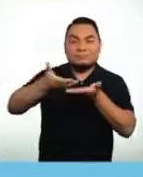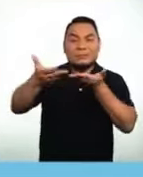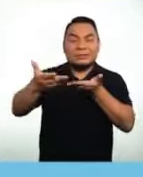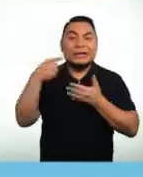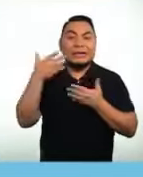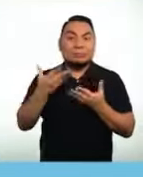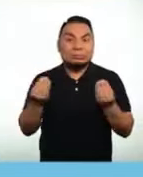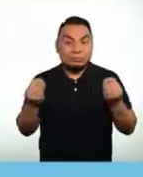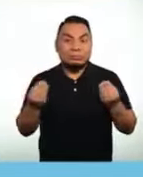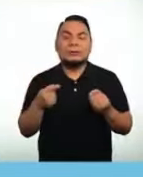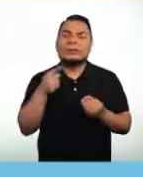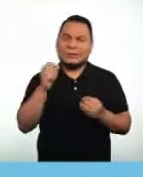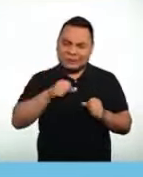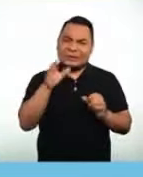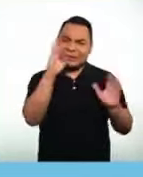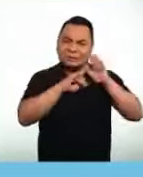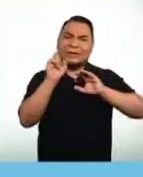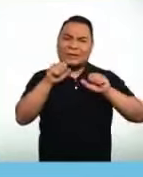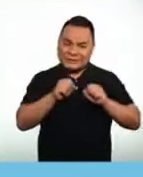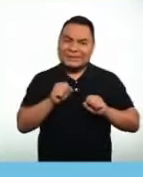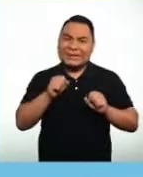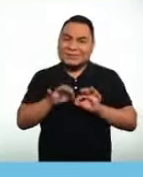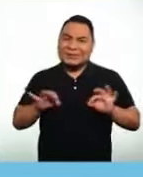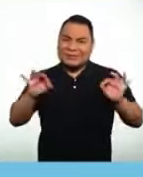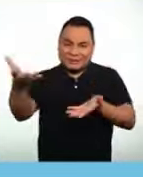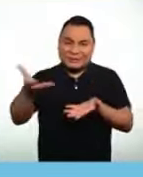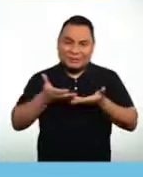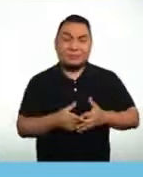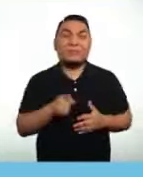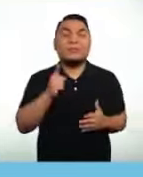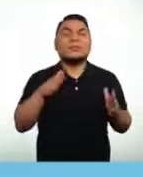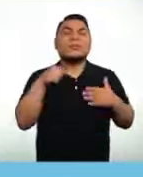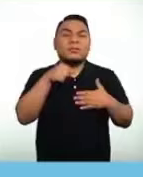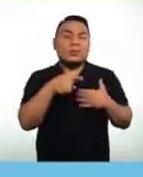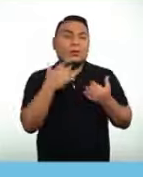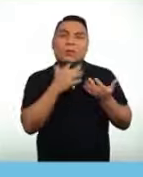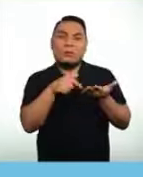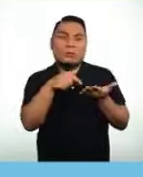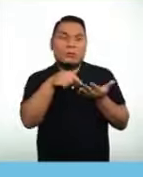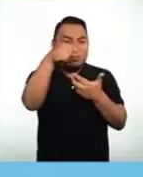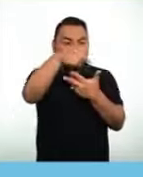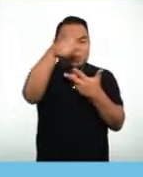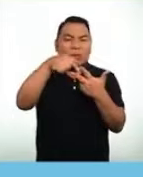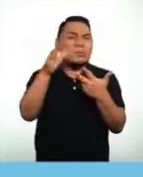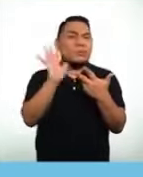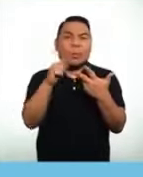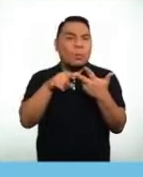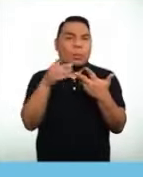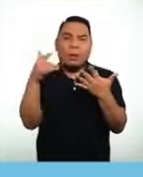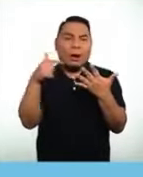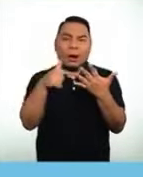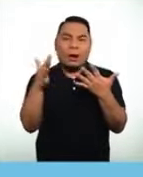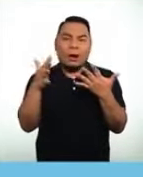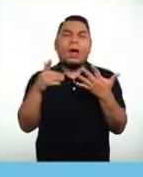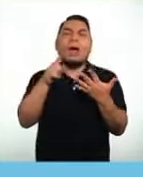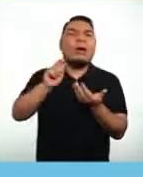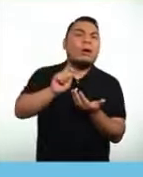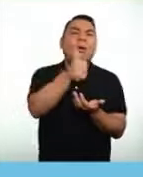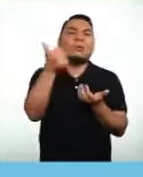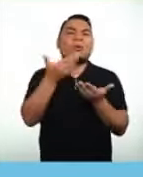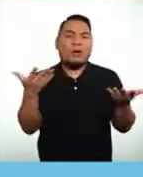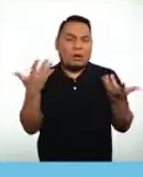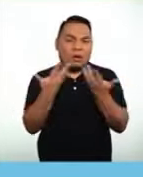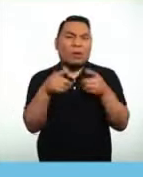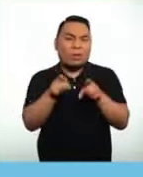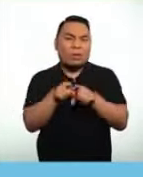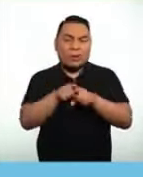conseguir, pero no se preocupen, valdrá la pena. Recuerden que pueden reemplazar cualquiera de estos materiales por